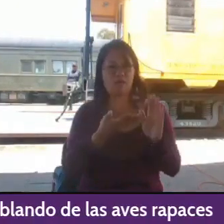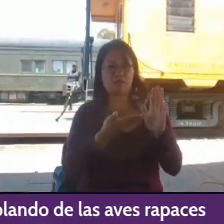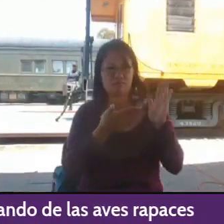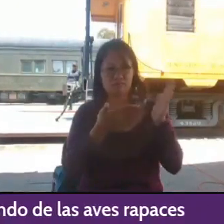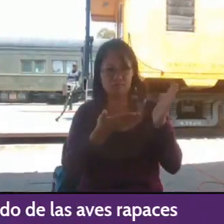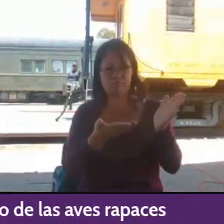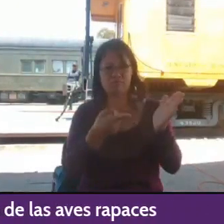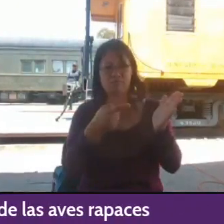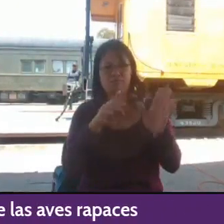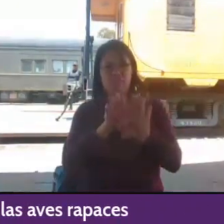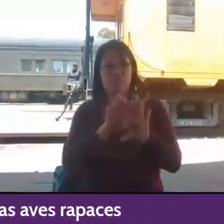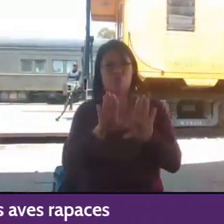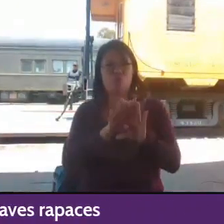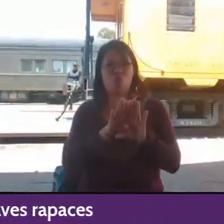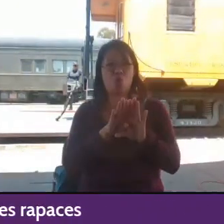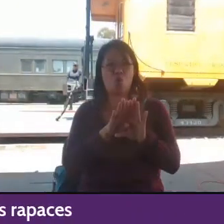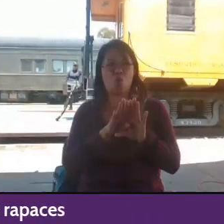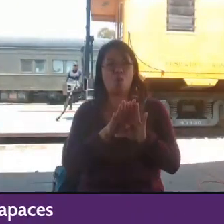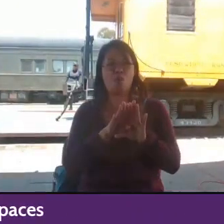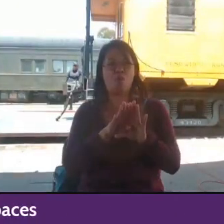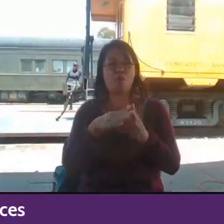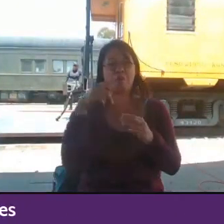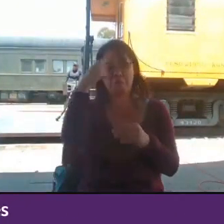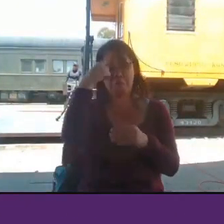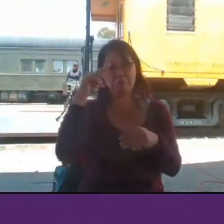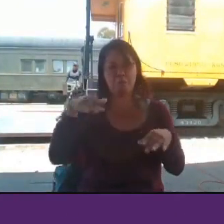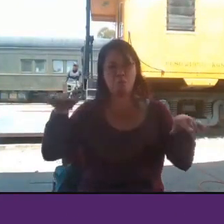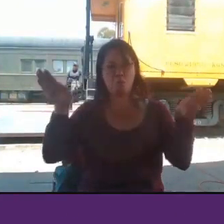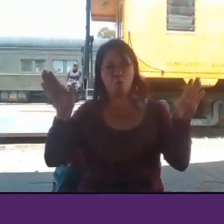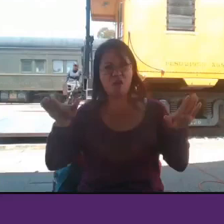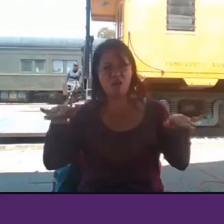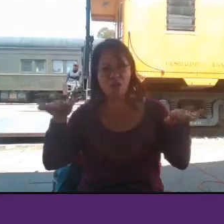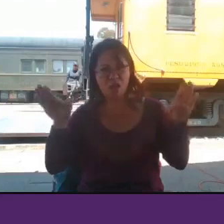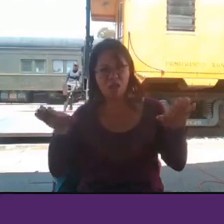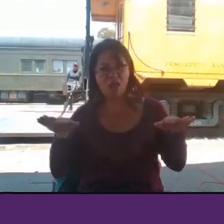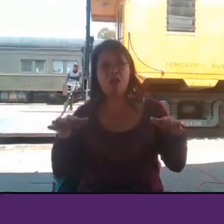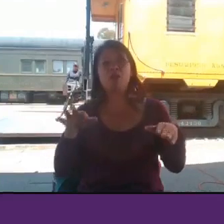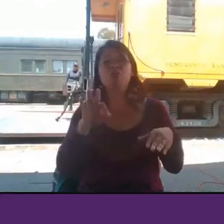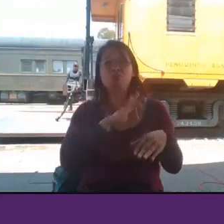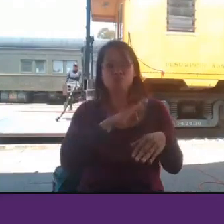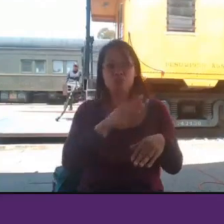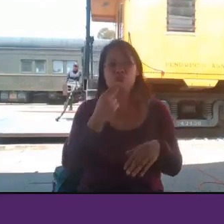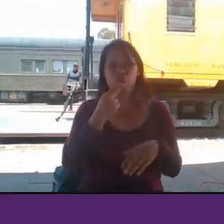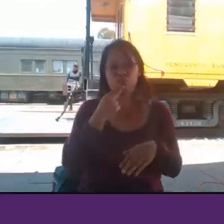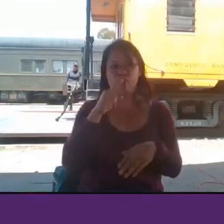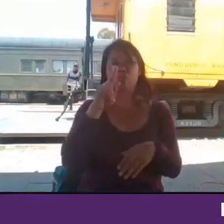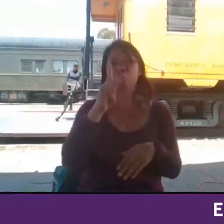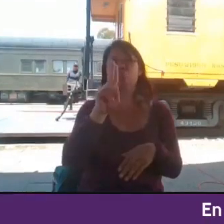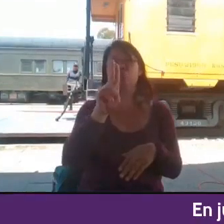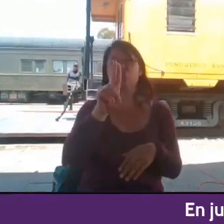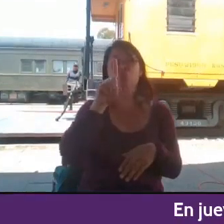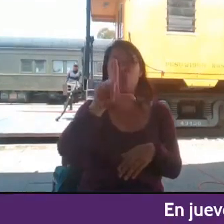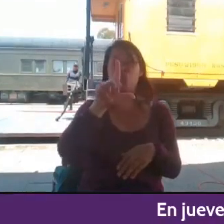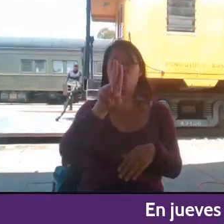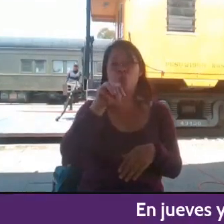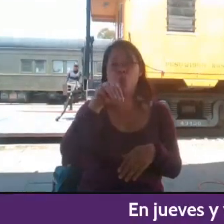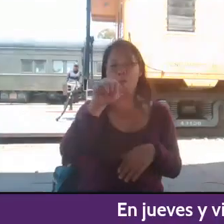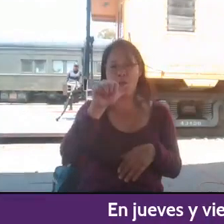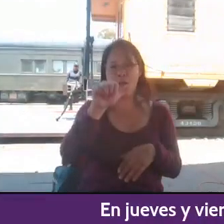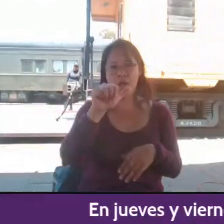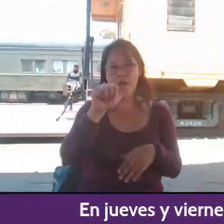incluso para hacer maniobras, en diferentes momentos para poder lograr, en este caso, capturar una presa o aterrizar. Otra